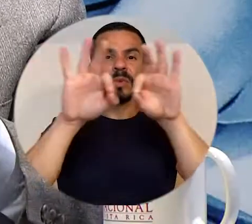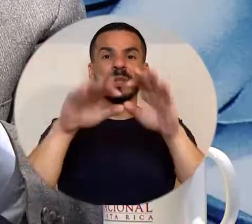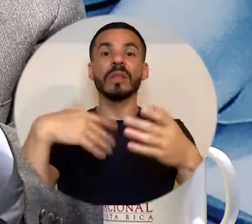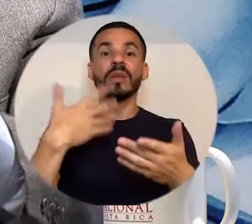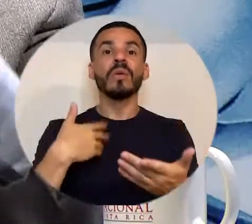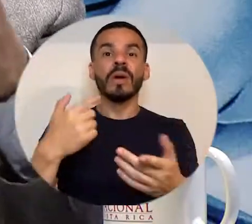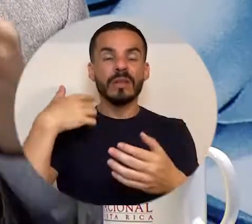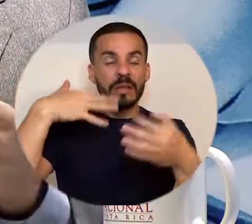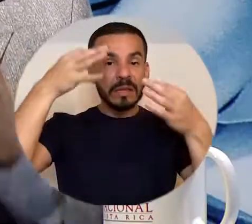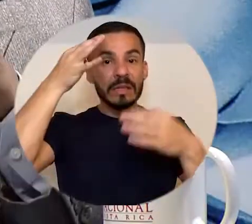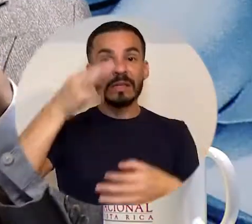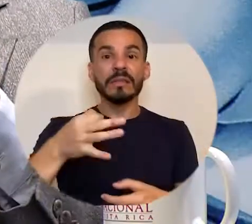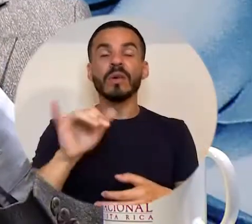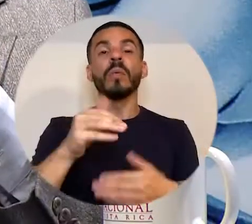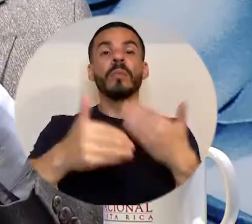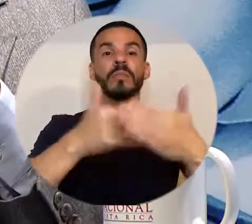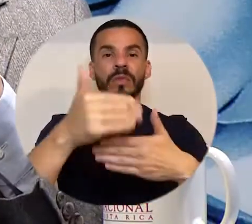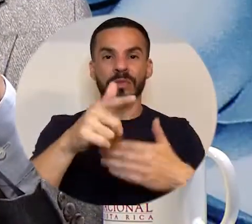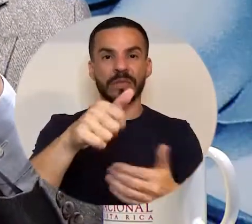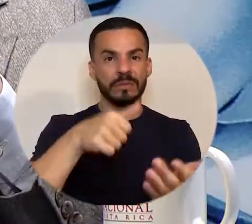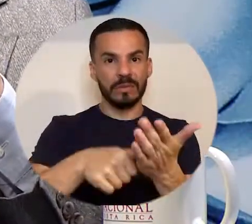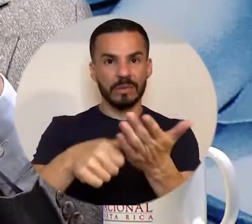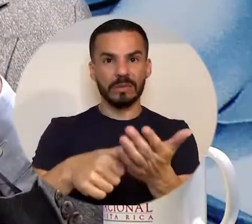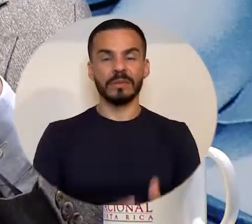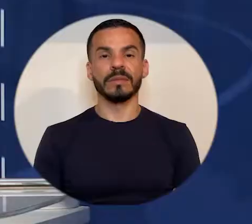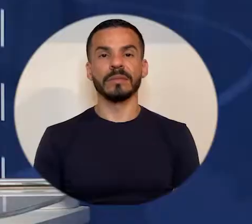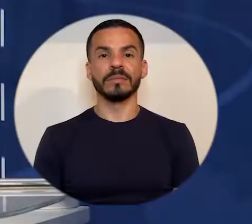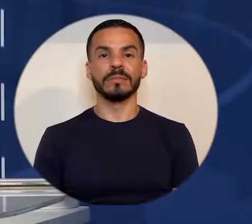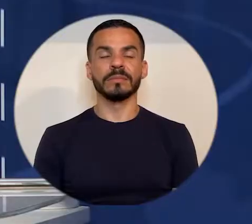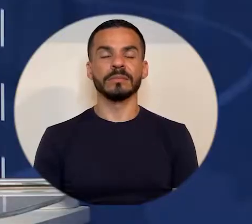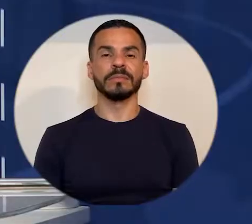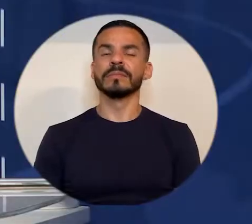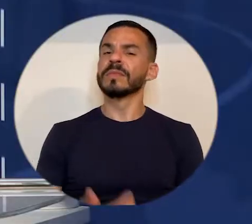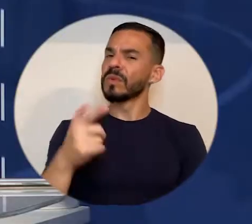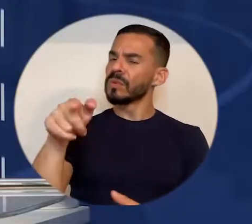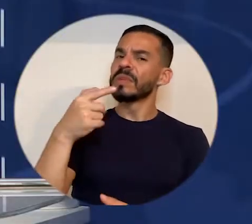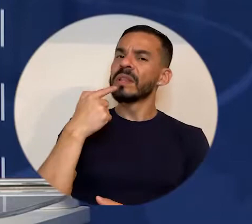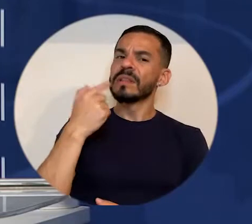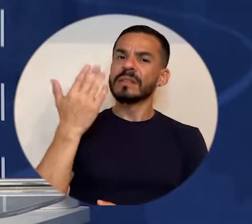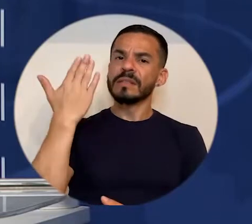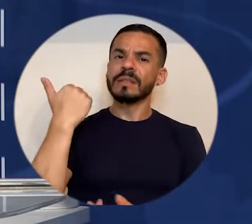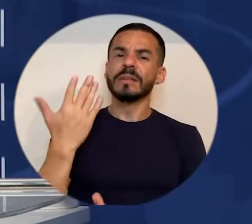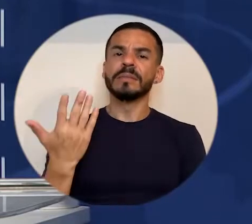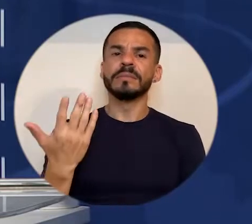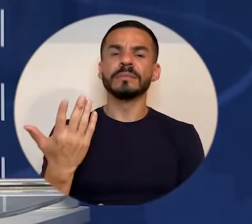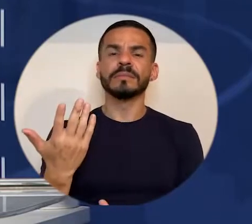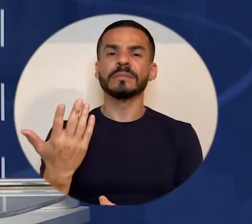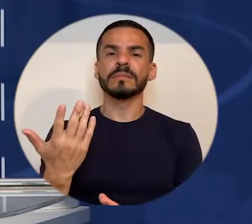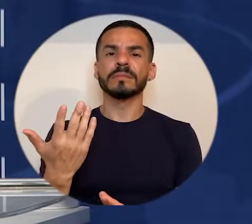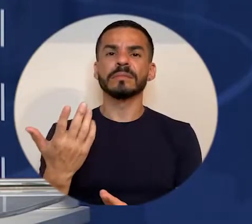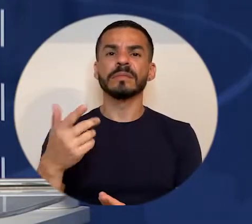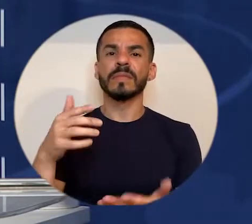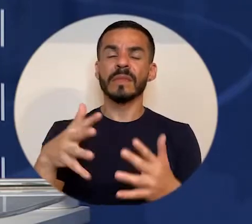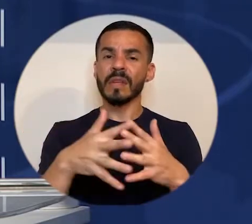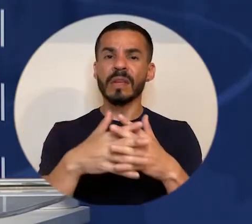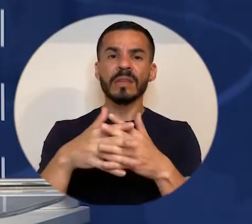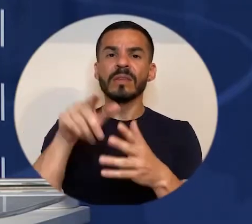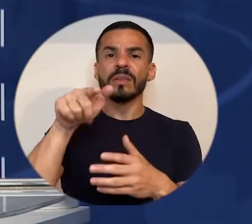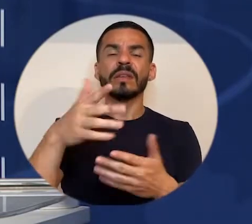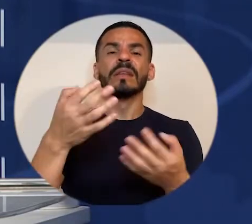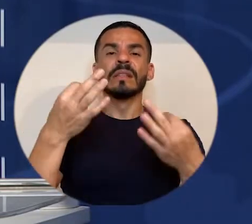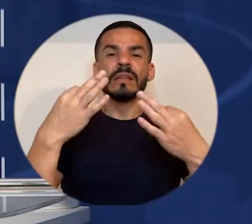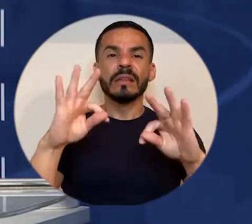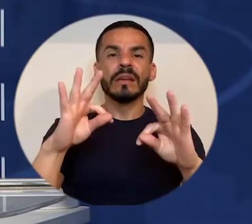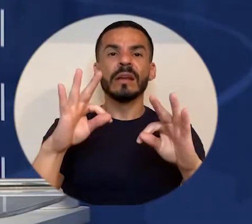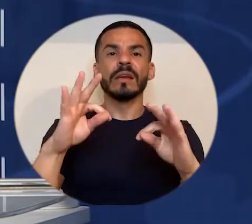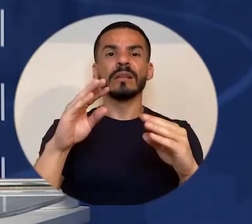la toma de decisiones, como es el proceso electoral. Ahora, usted mencionaba, bueno, que Estados Unidos está